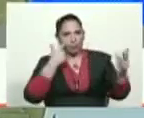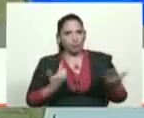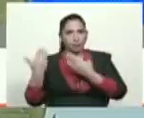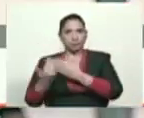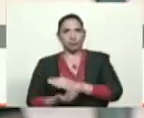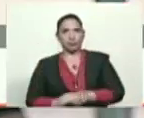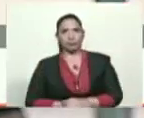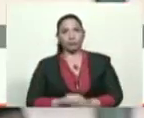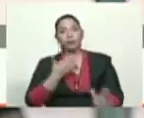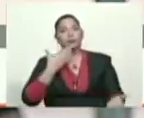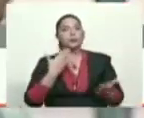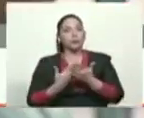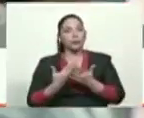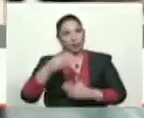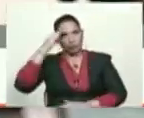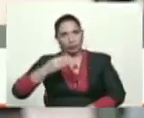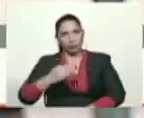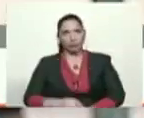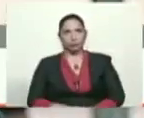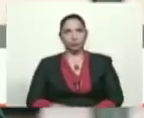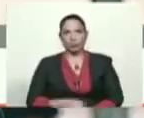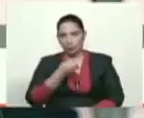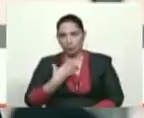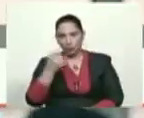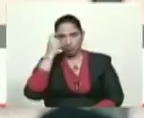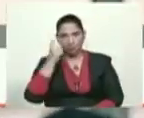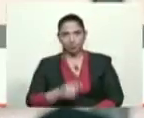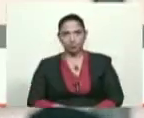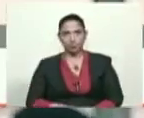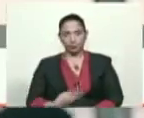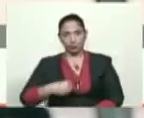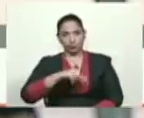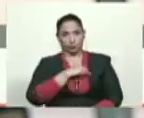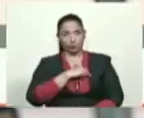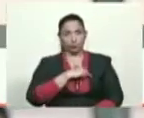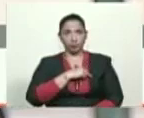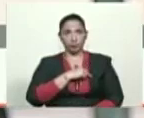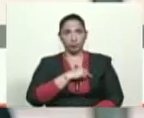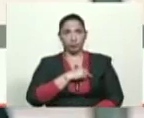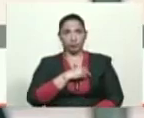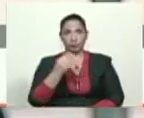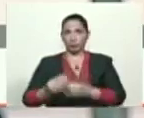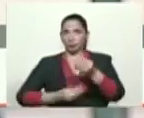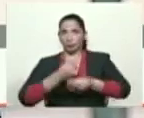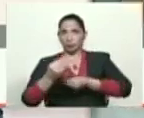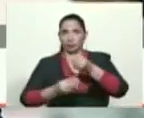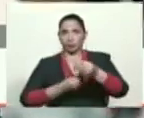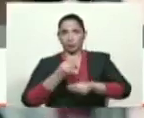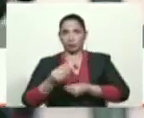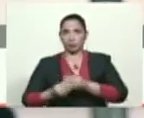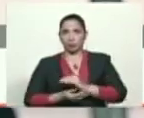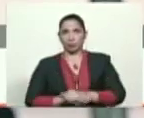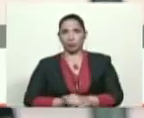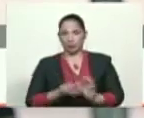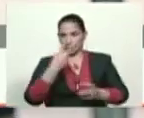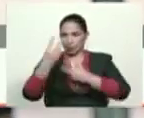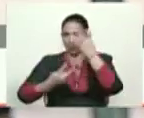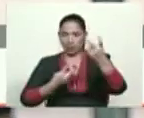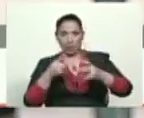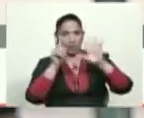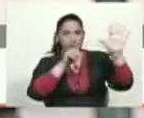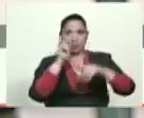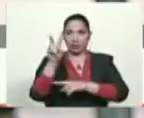de gracias a mi comandante buenos días nosotros la georreferenciación de las 62